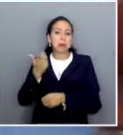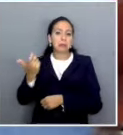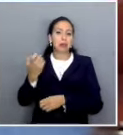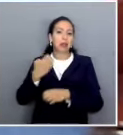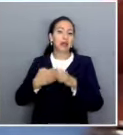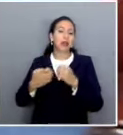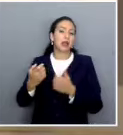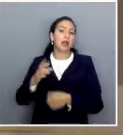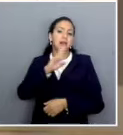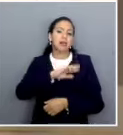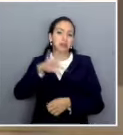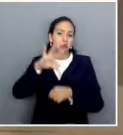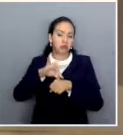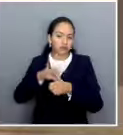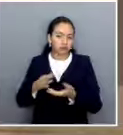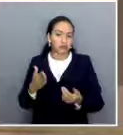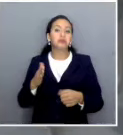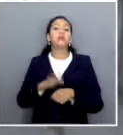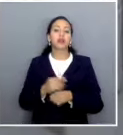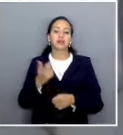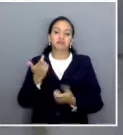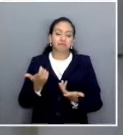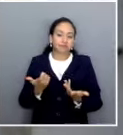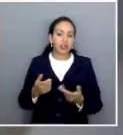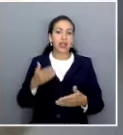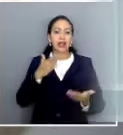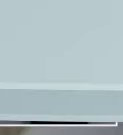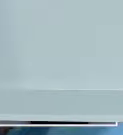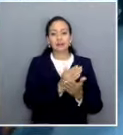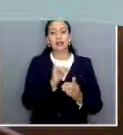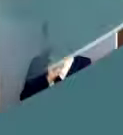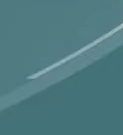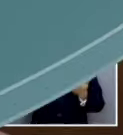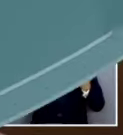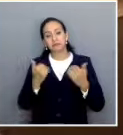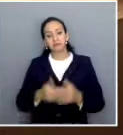Guerra García para el canal del Poder Judicial de la Federación.